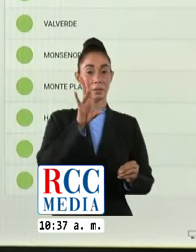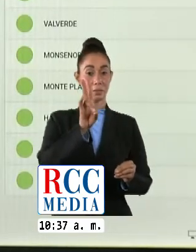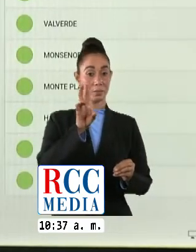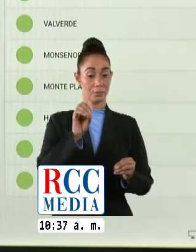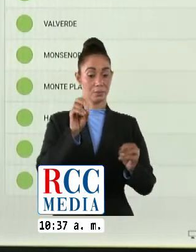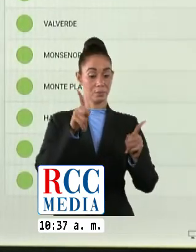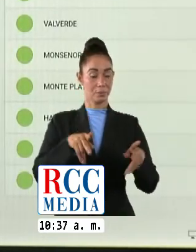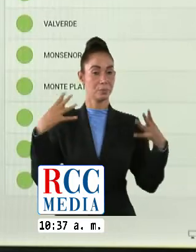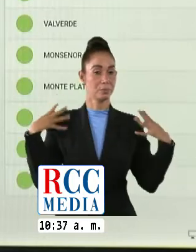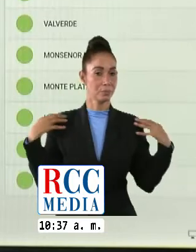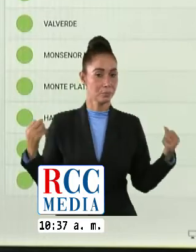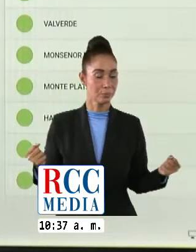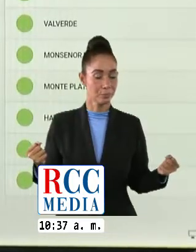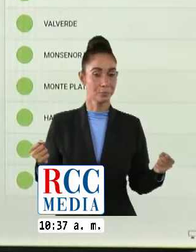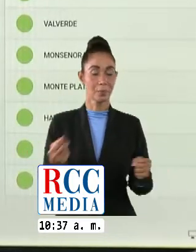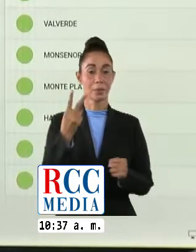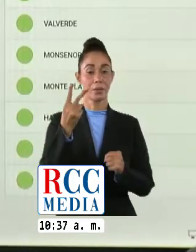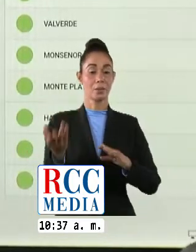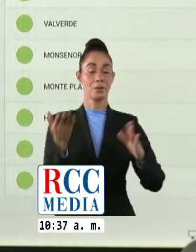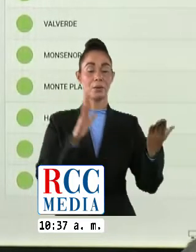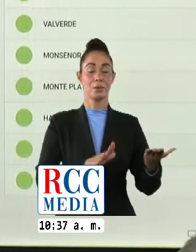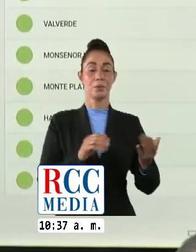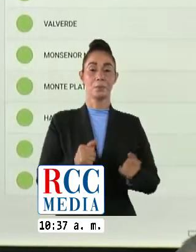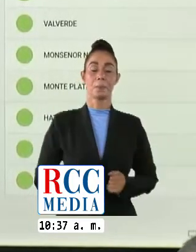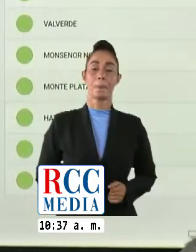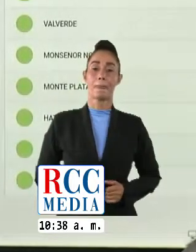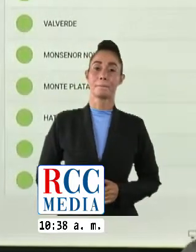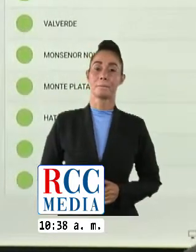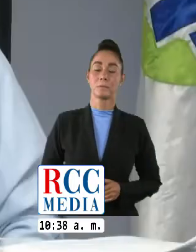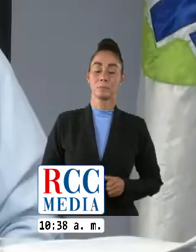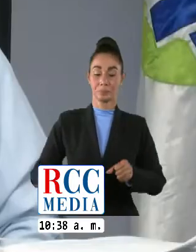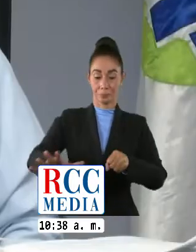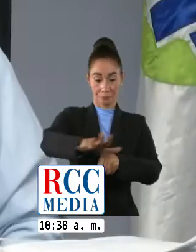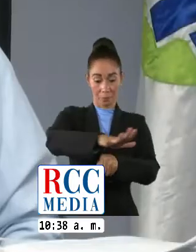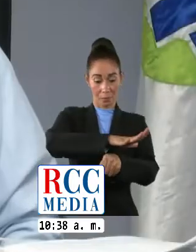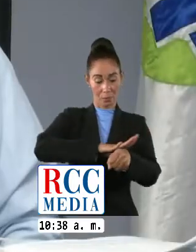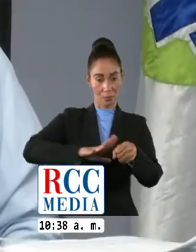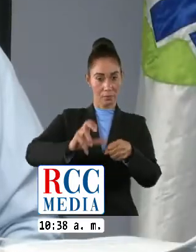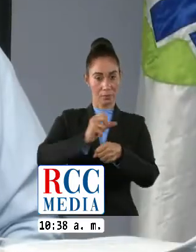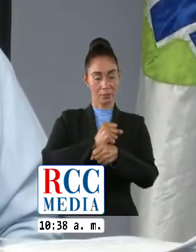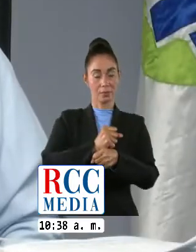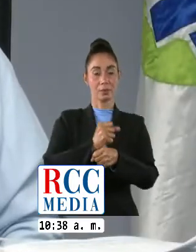370 recuperados, 2 fallecimientos. Total general,